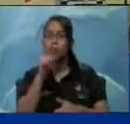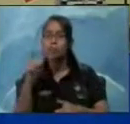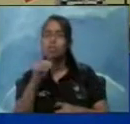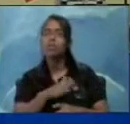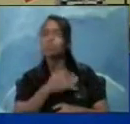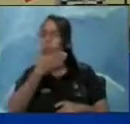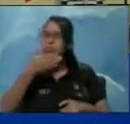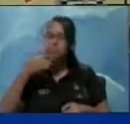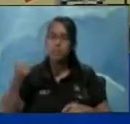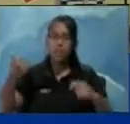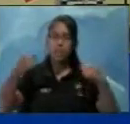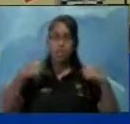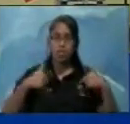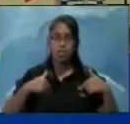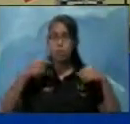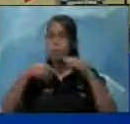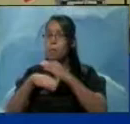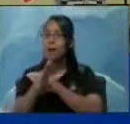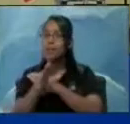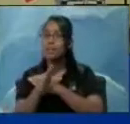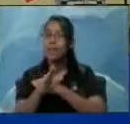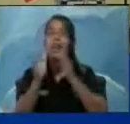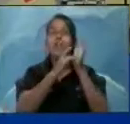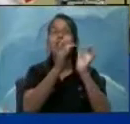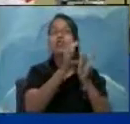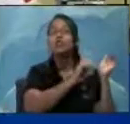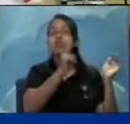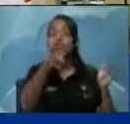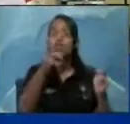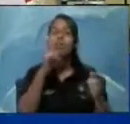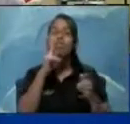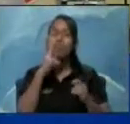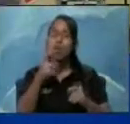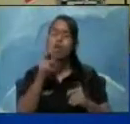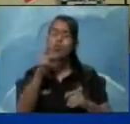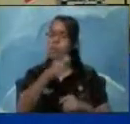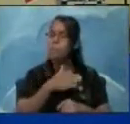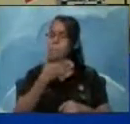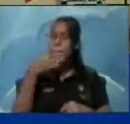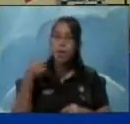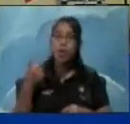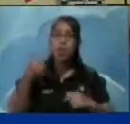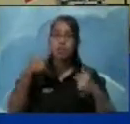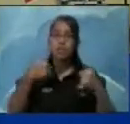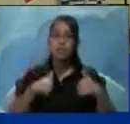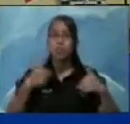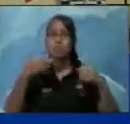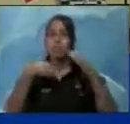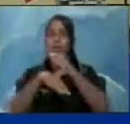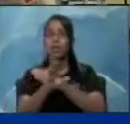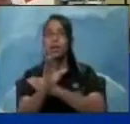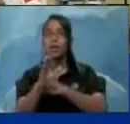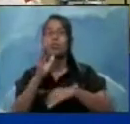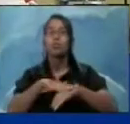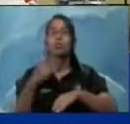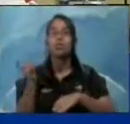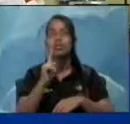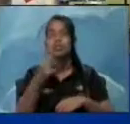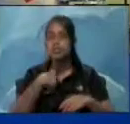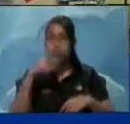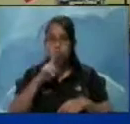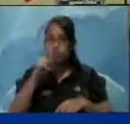conviene que yo me vaya Oiga a ustedes les conviene que yo me vaya porque si yo no me